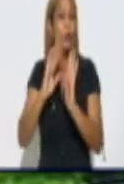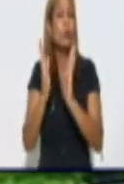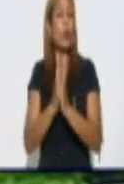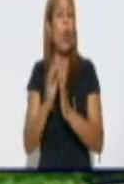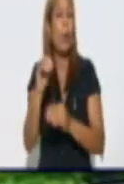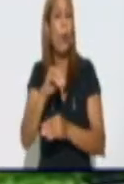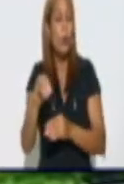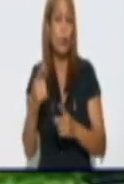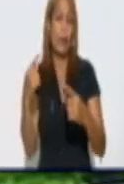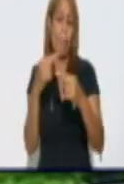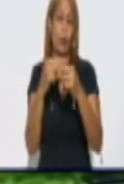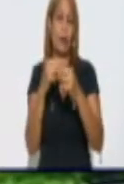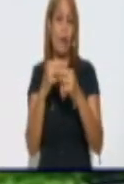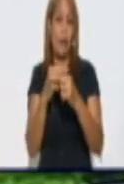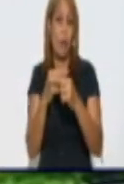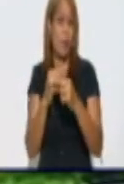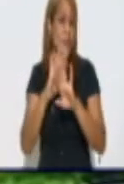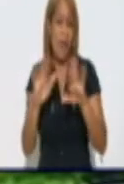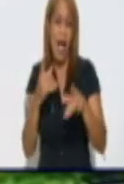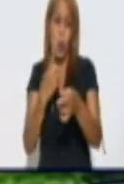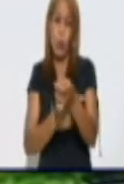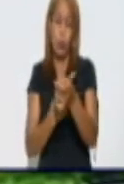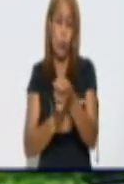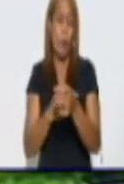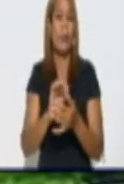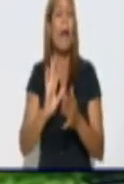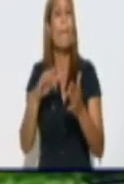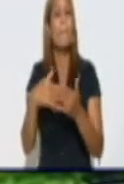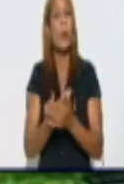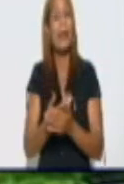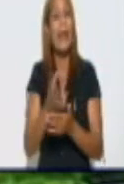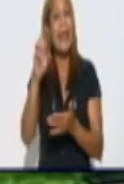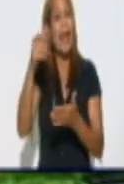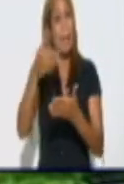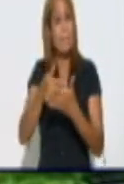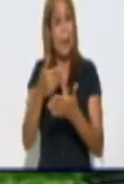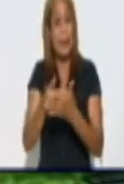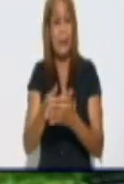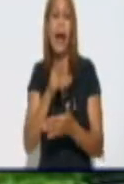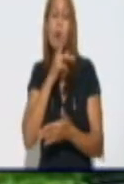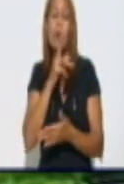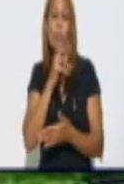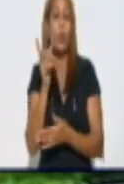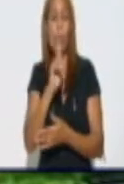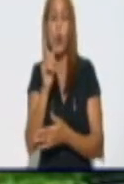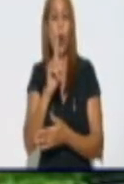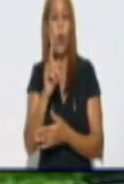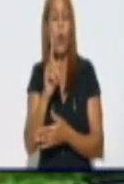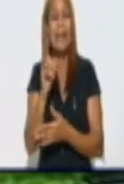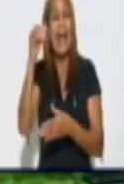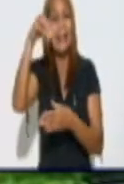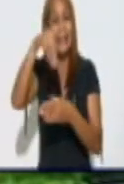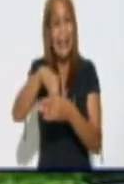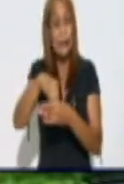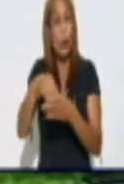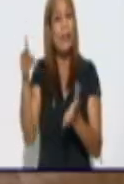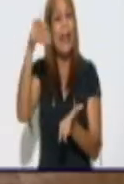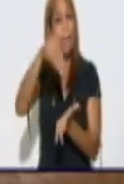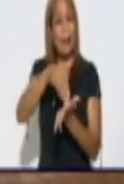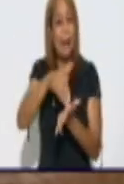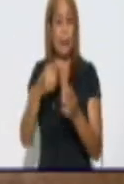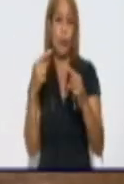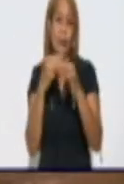pago del servicio telefónico? ¿Por qué Acueducto no está en transfer móvil y sí en Zona? A ver,